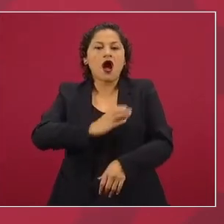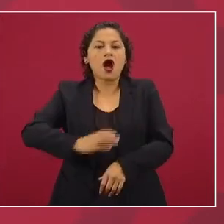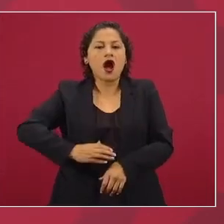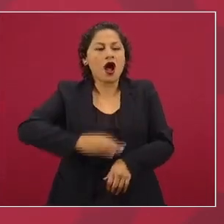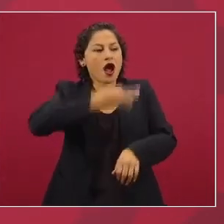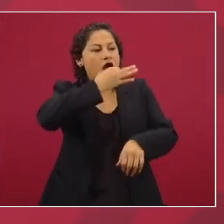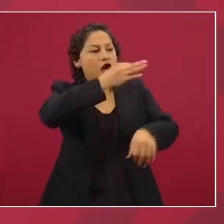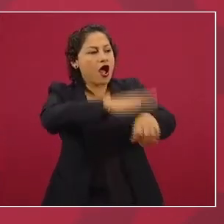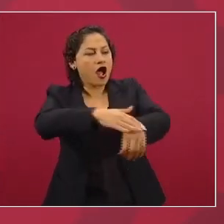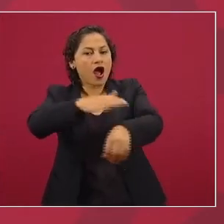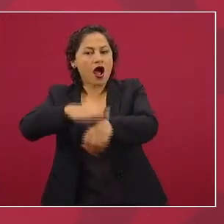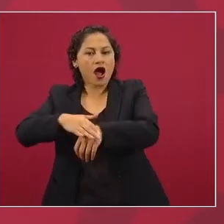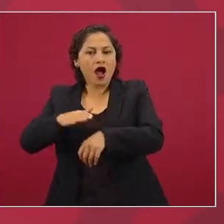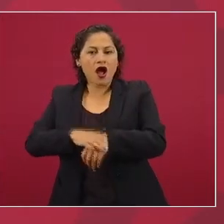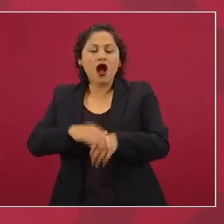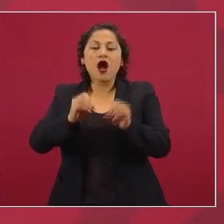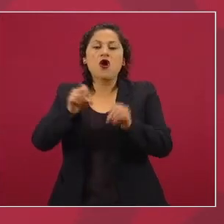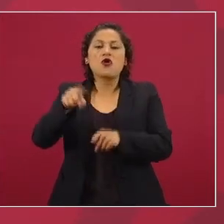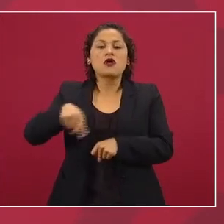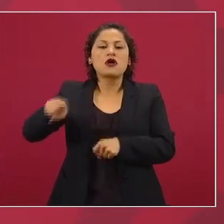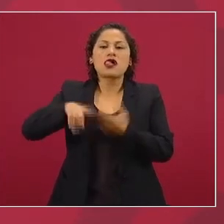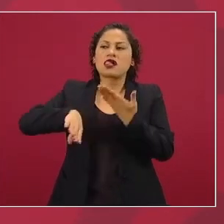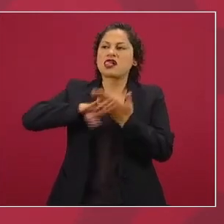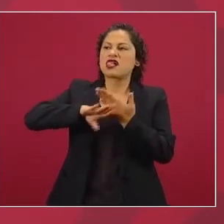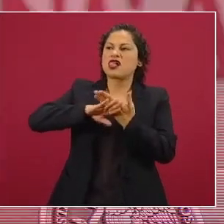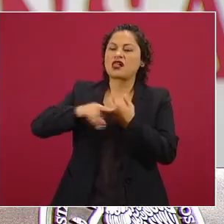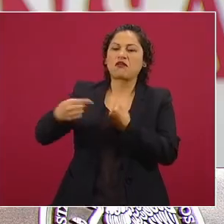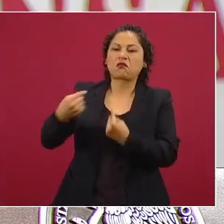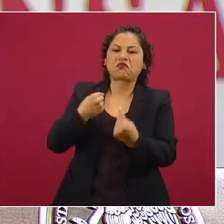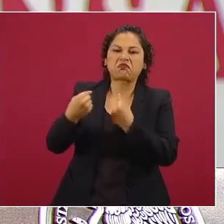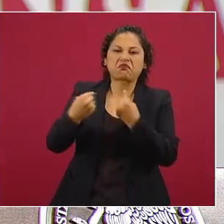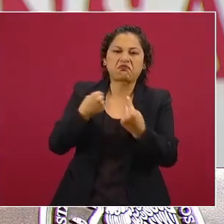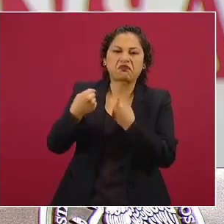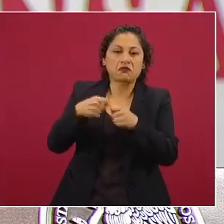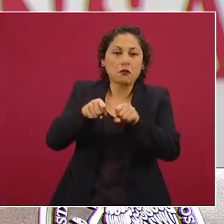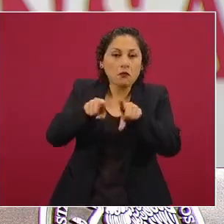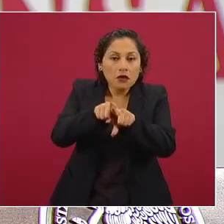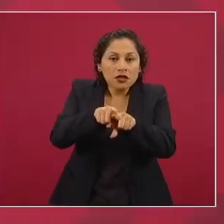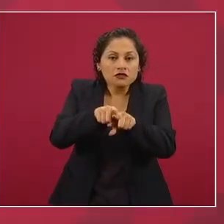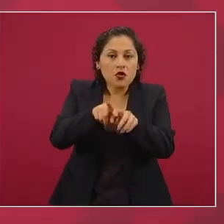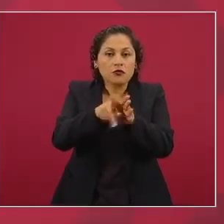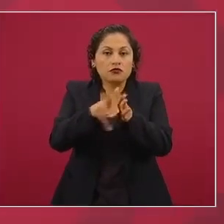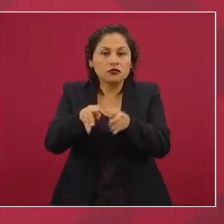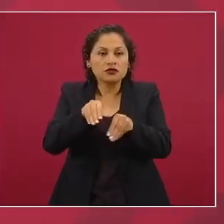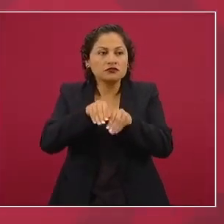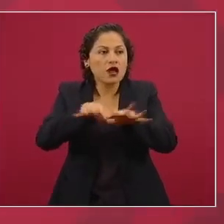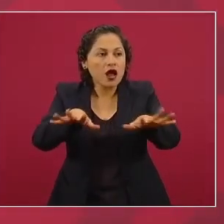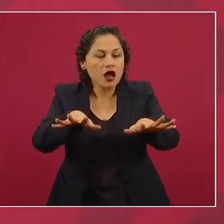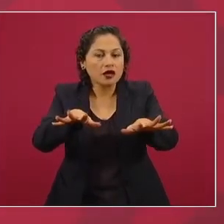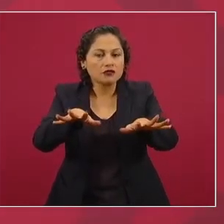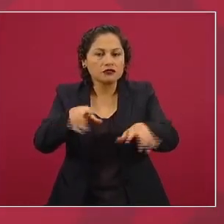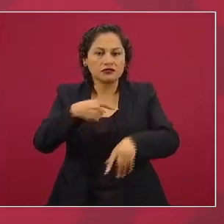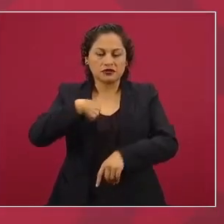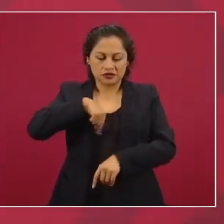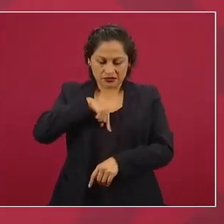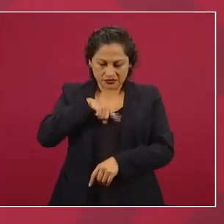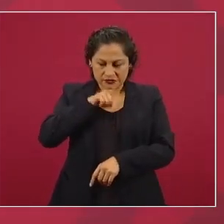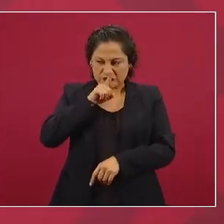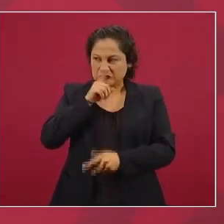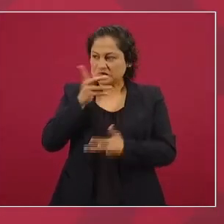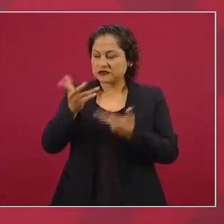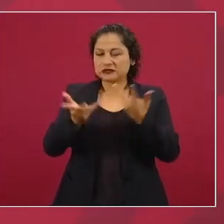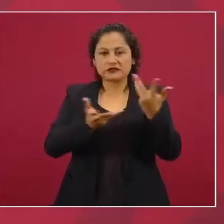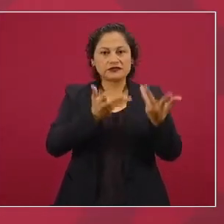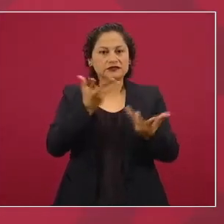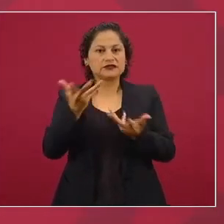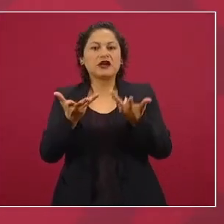de desprestigio en contra de nosotros. Y no teníamos cómo defendernos